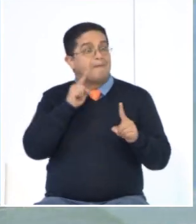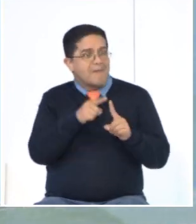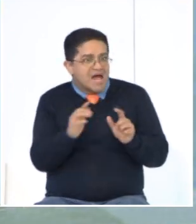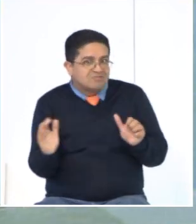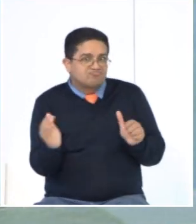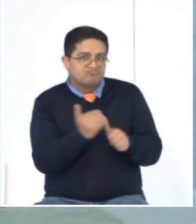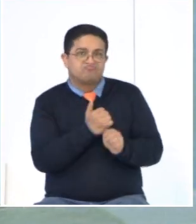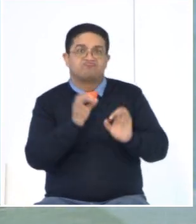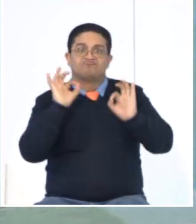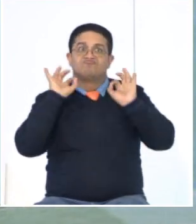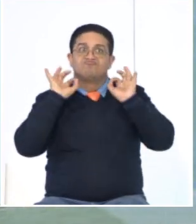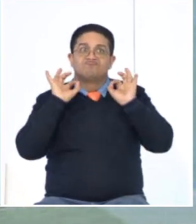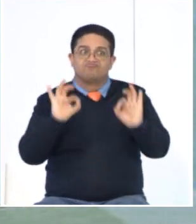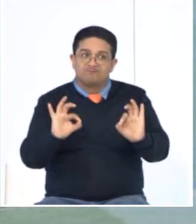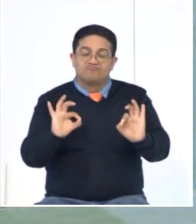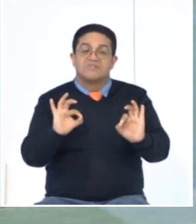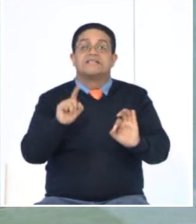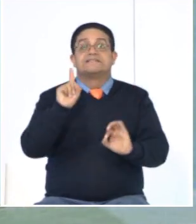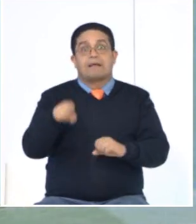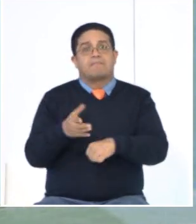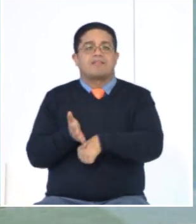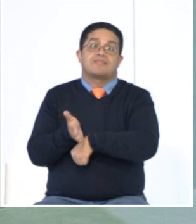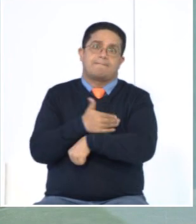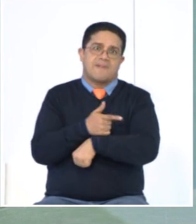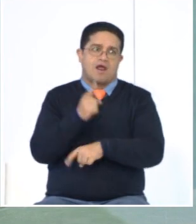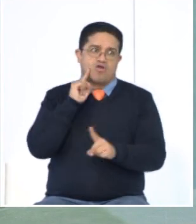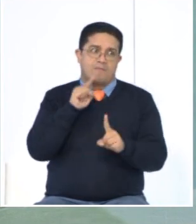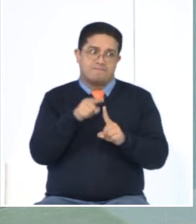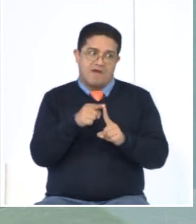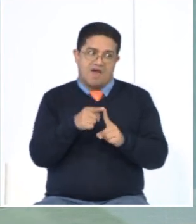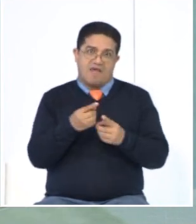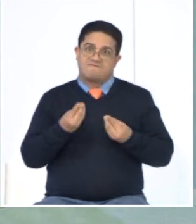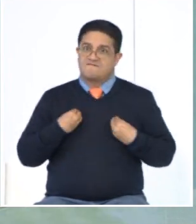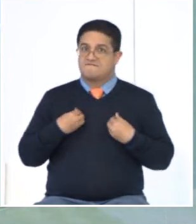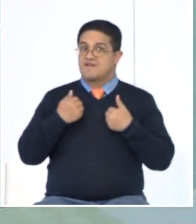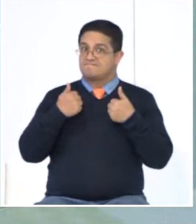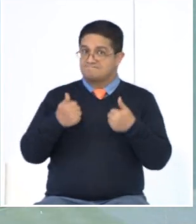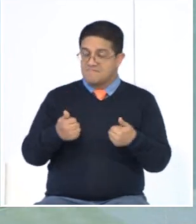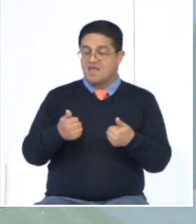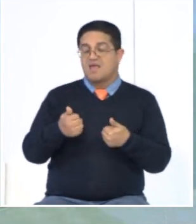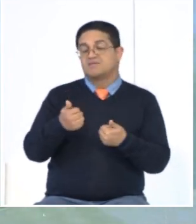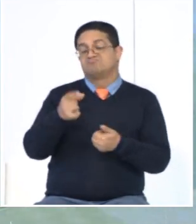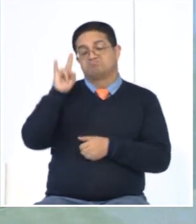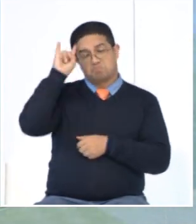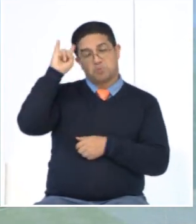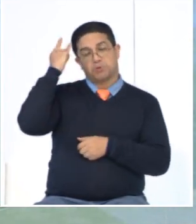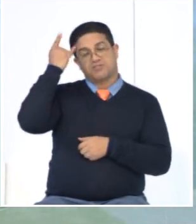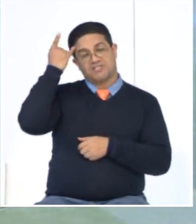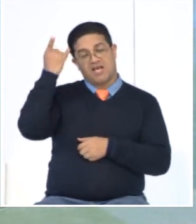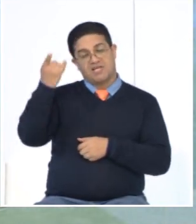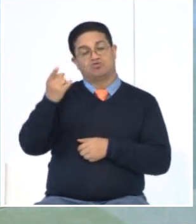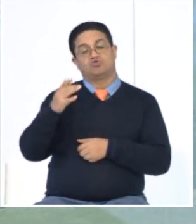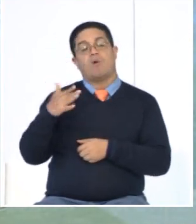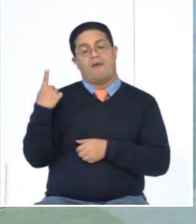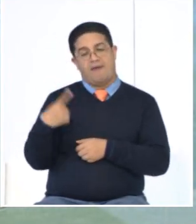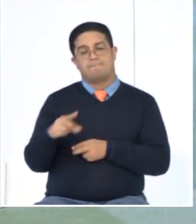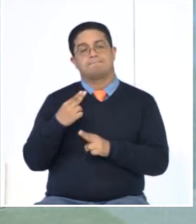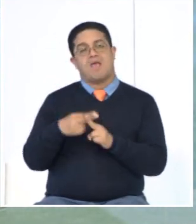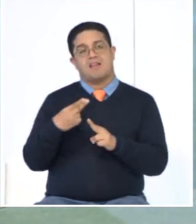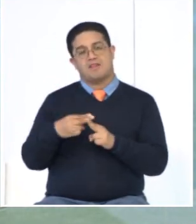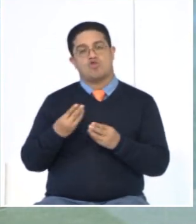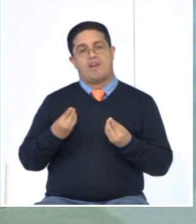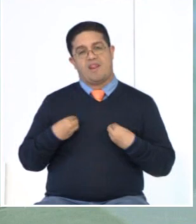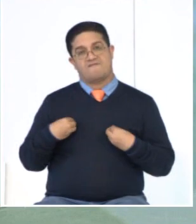diagnóstico oportuno, adecuado y también temprano para una mejor sobrevida y tratamiento en caso de que ponga en riesgo nuestra vida y nuestra